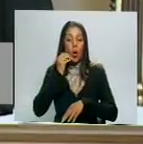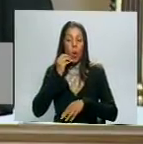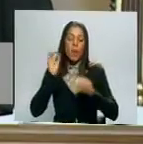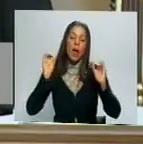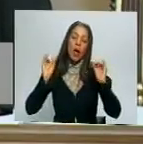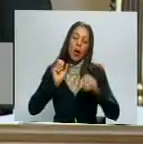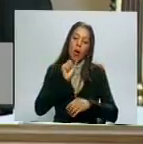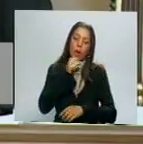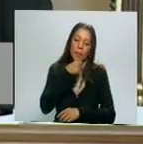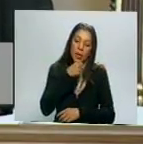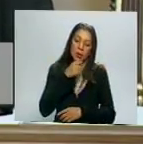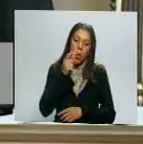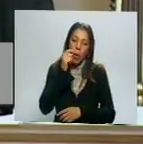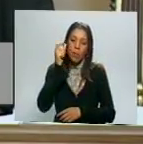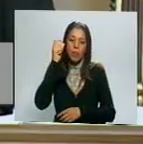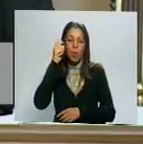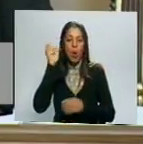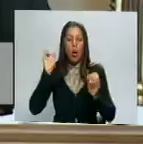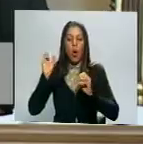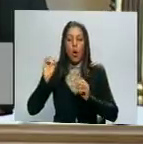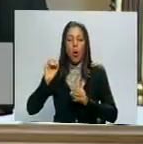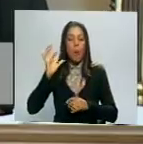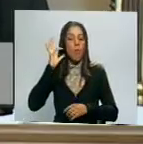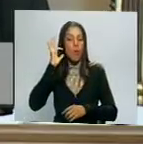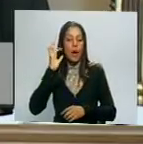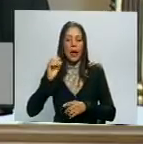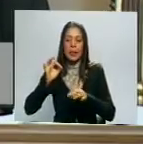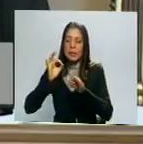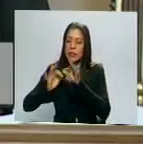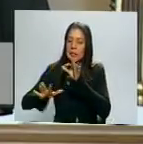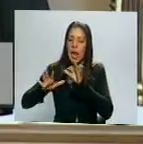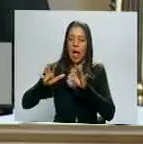ancianas, ancianos y mujeres en estado de gravidez.